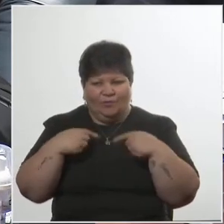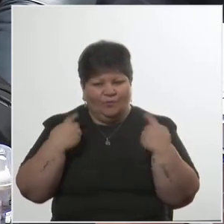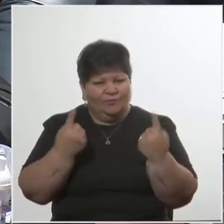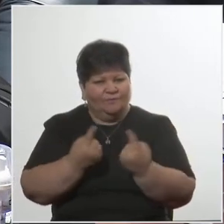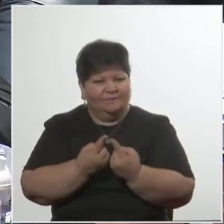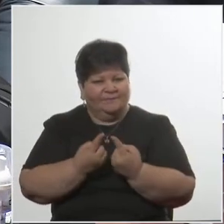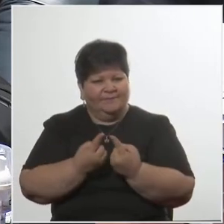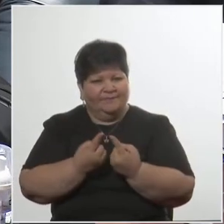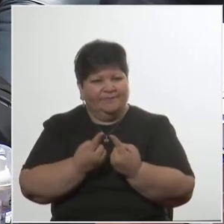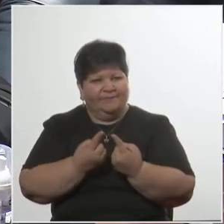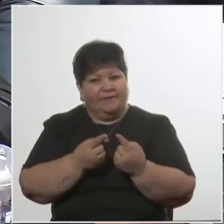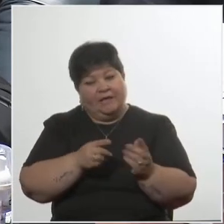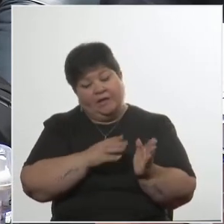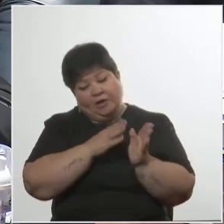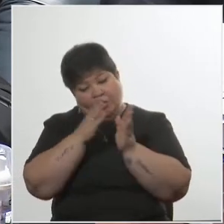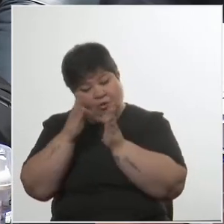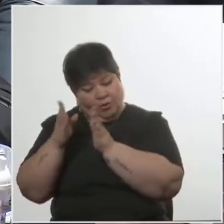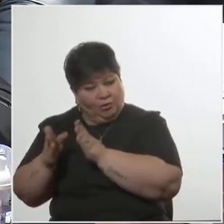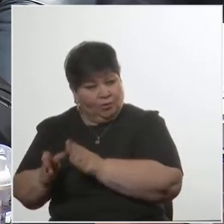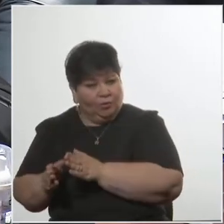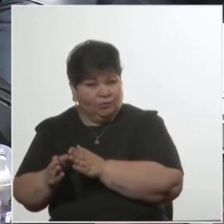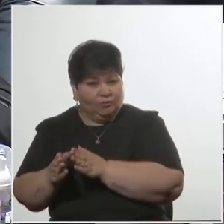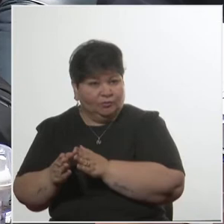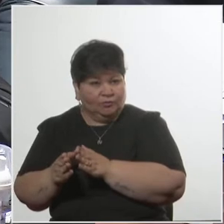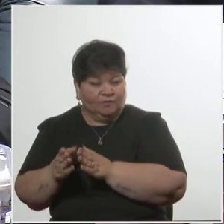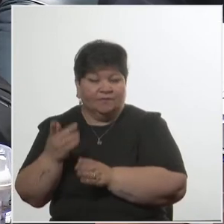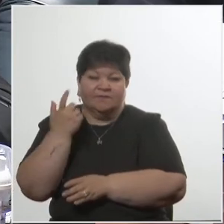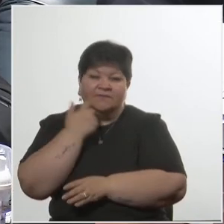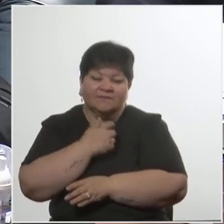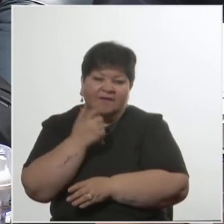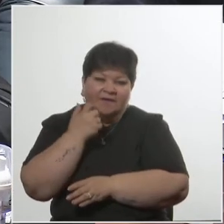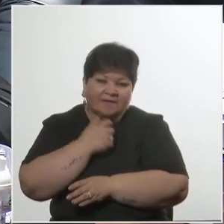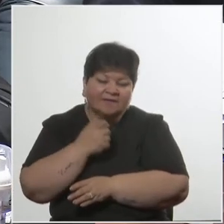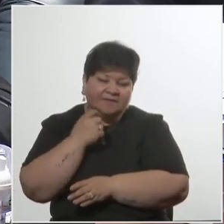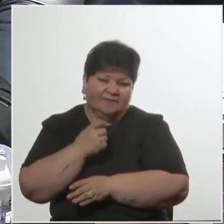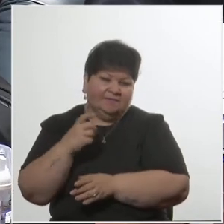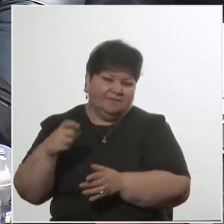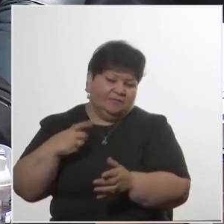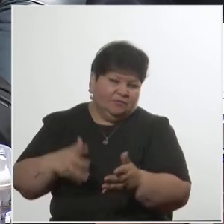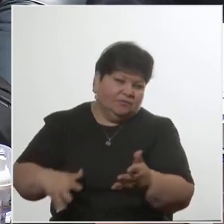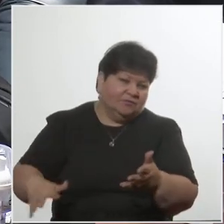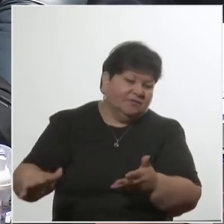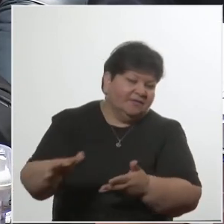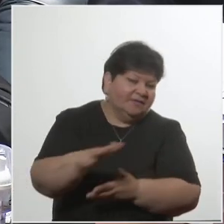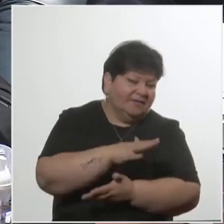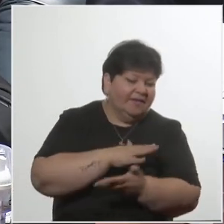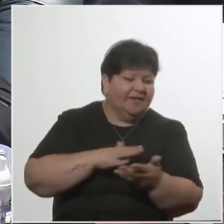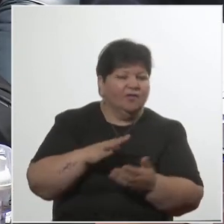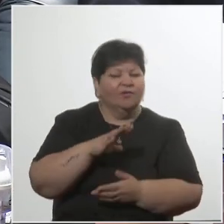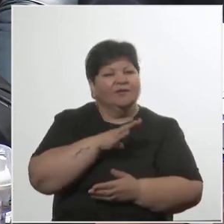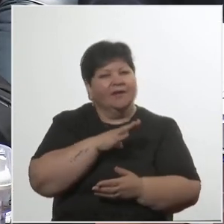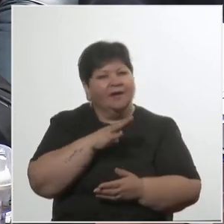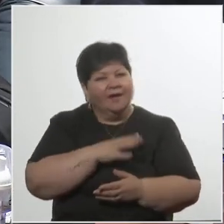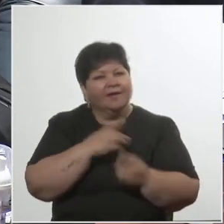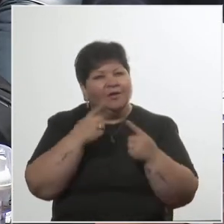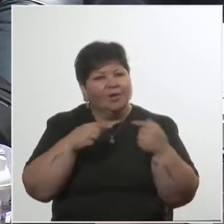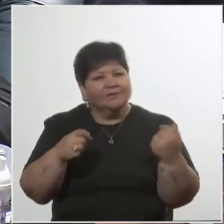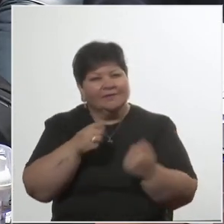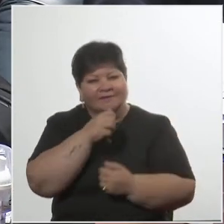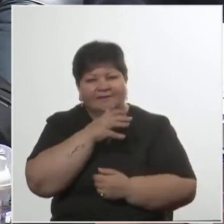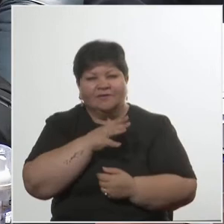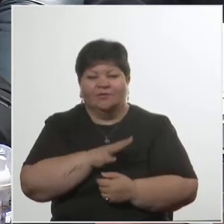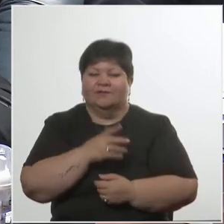otra parte sin duda está aún pendiente en la sociedad y que haya capítulos que todavía no están